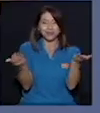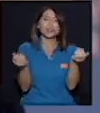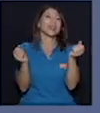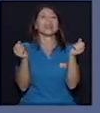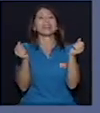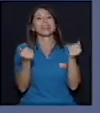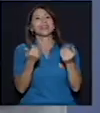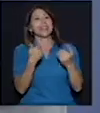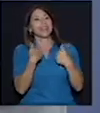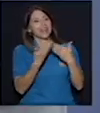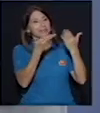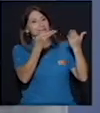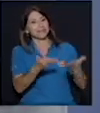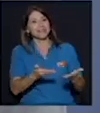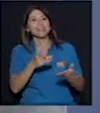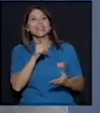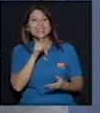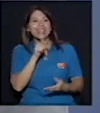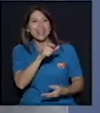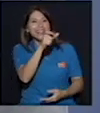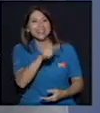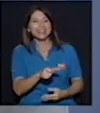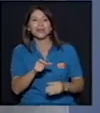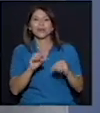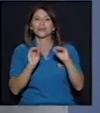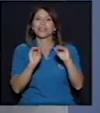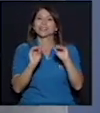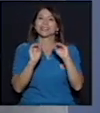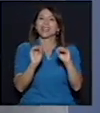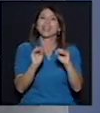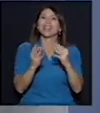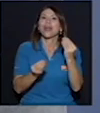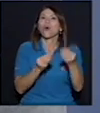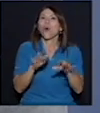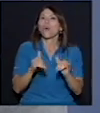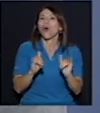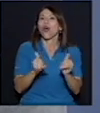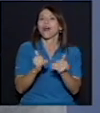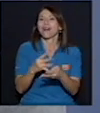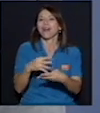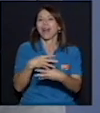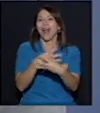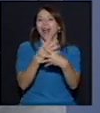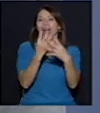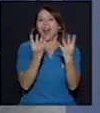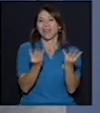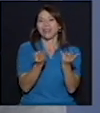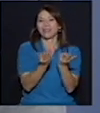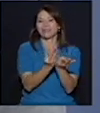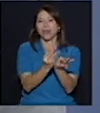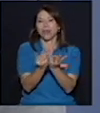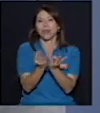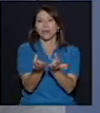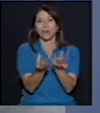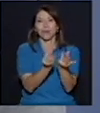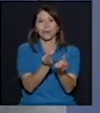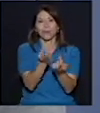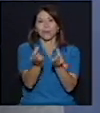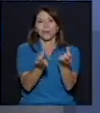de tener quien nos enseña las cartas, el póker, y nos hace entender cosas